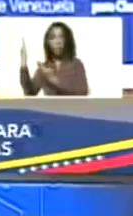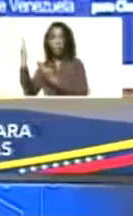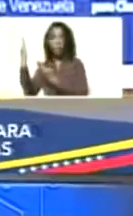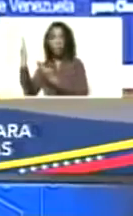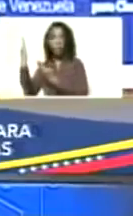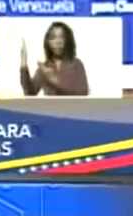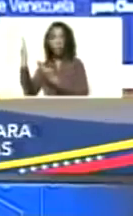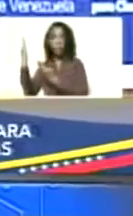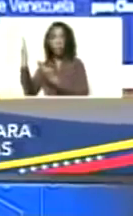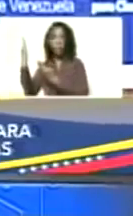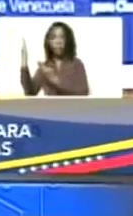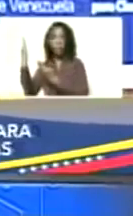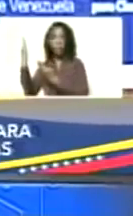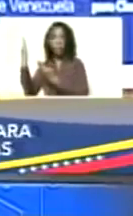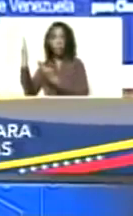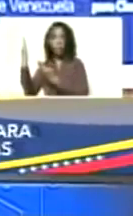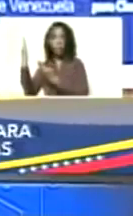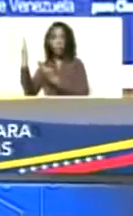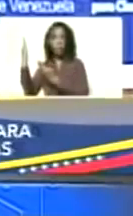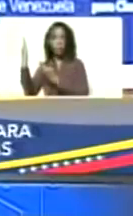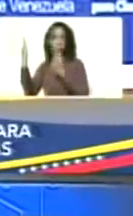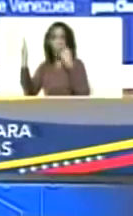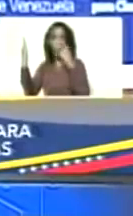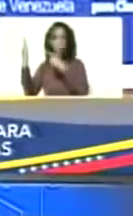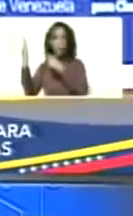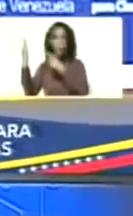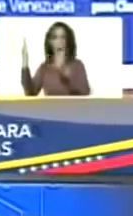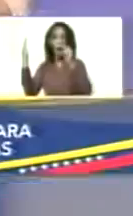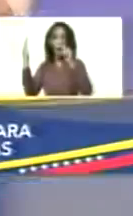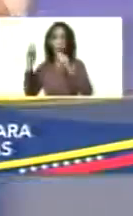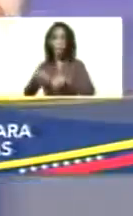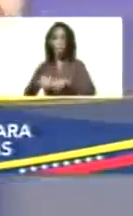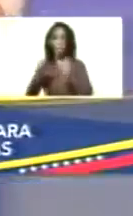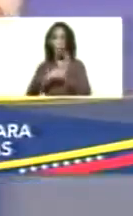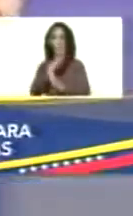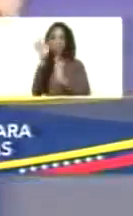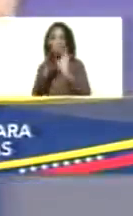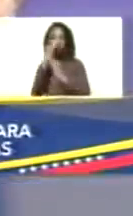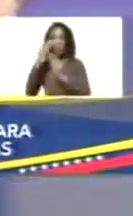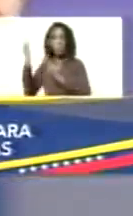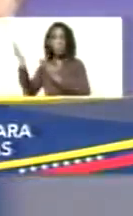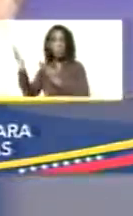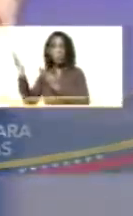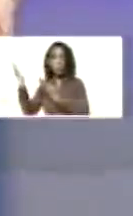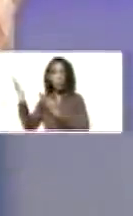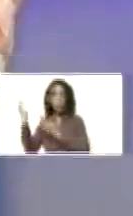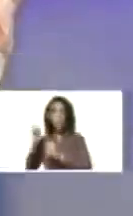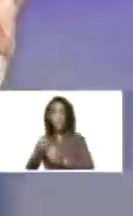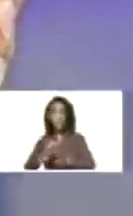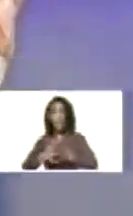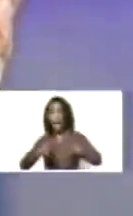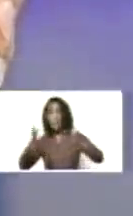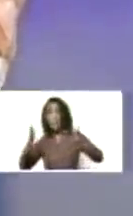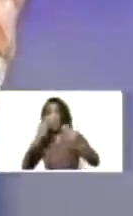así. Así. Mira el bote de agua. Mira, grande, ¿verdad?